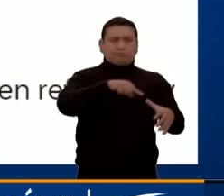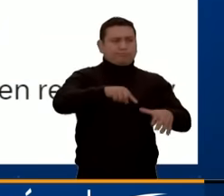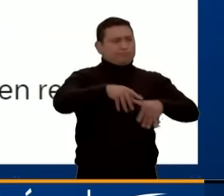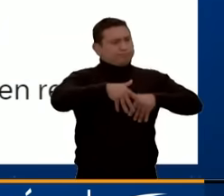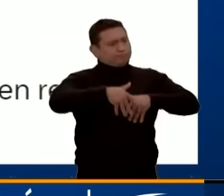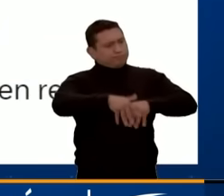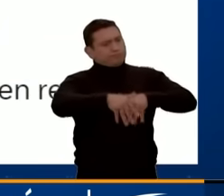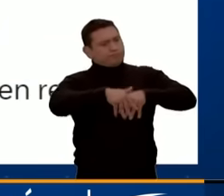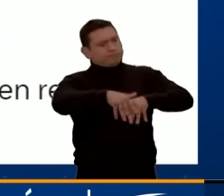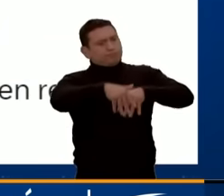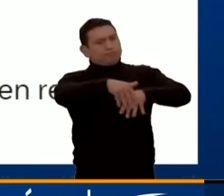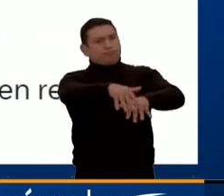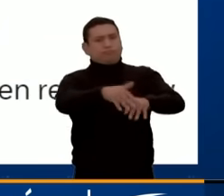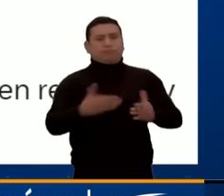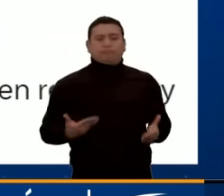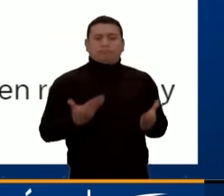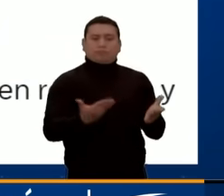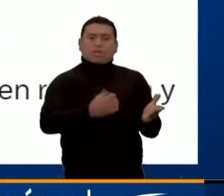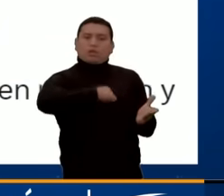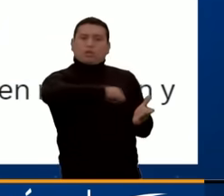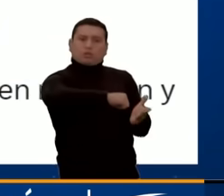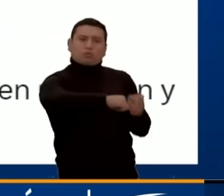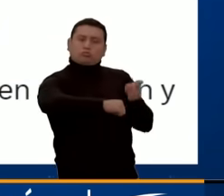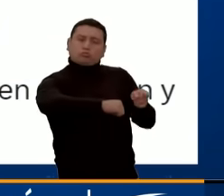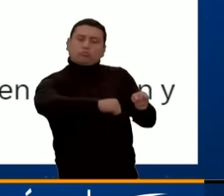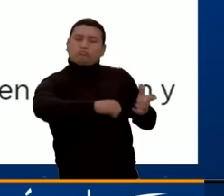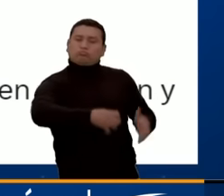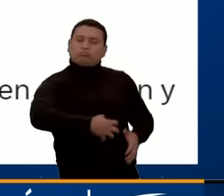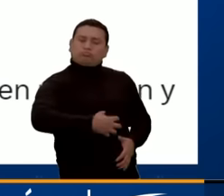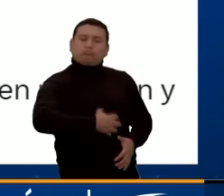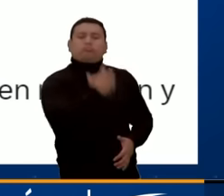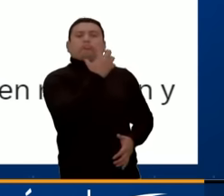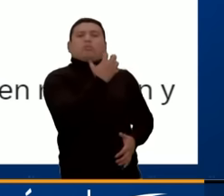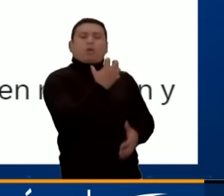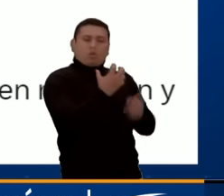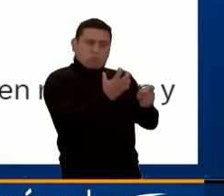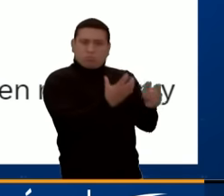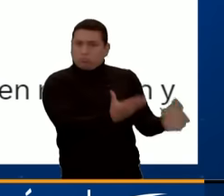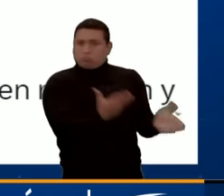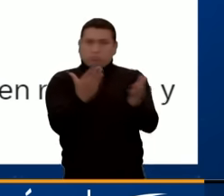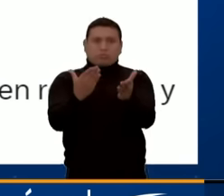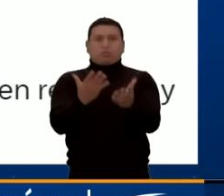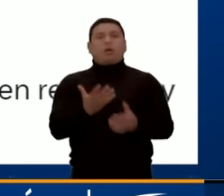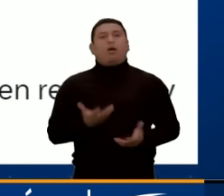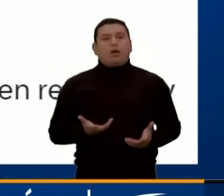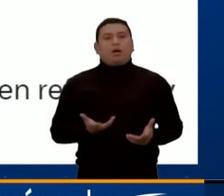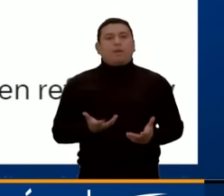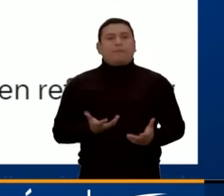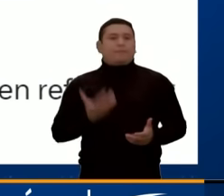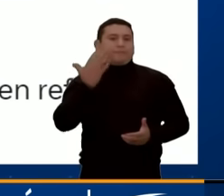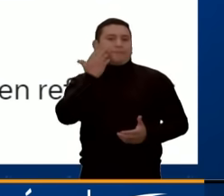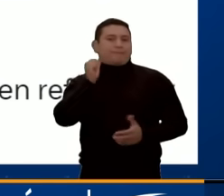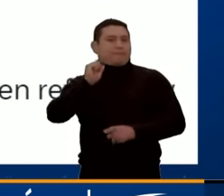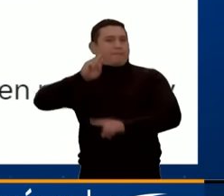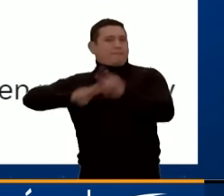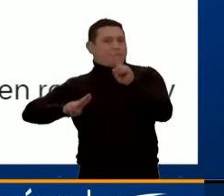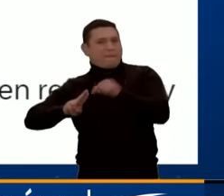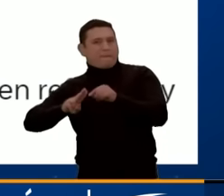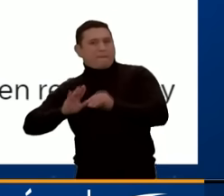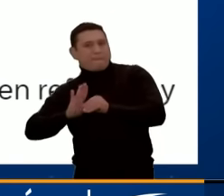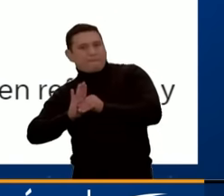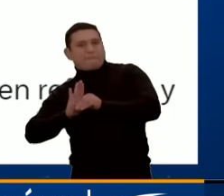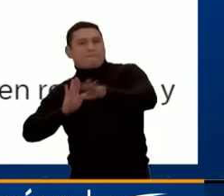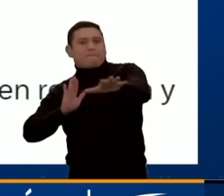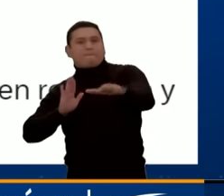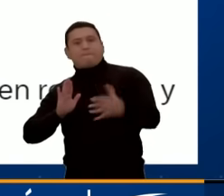garantías y pudieron expresar su descontento. Repito, entonces, Trina Laura Sarabia, hoy debemos tener la grandeza de